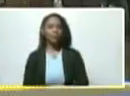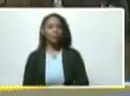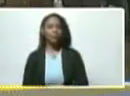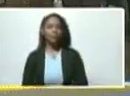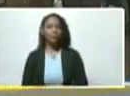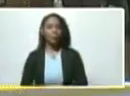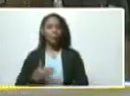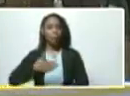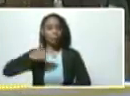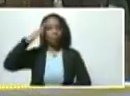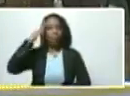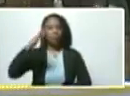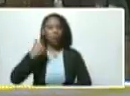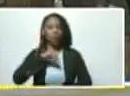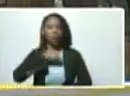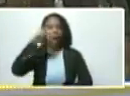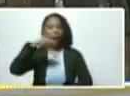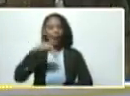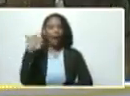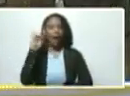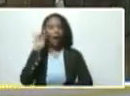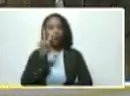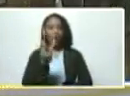Mi comandante, aquí tenemos